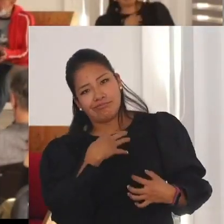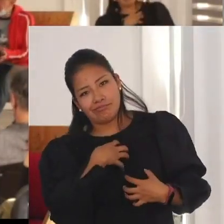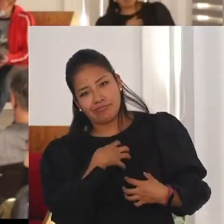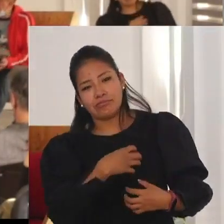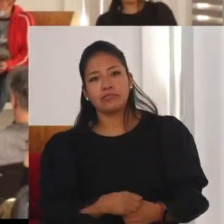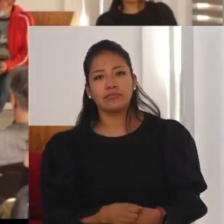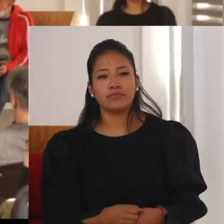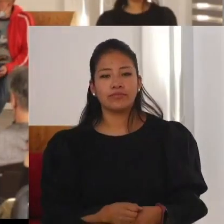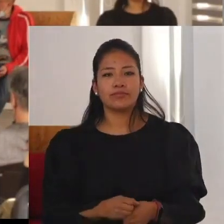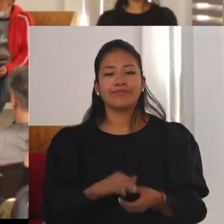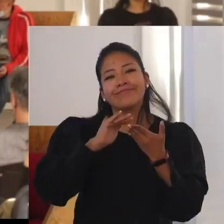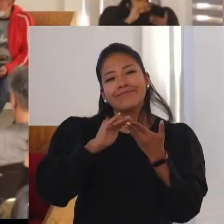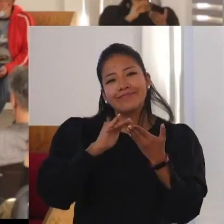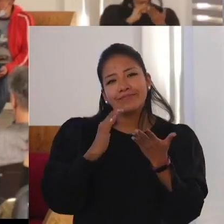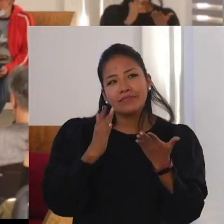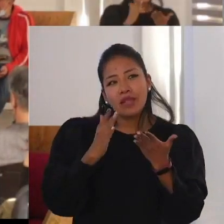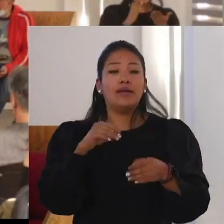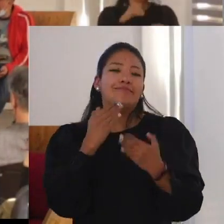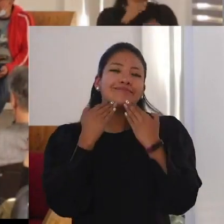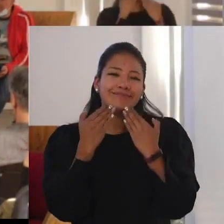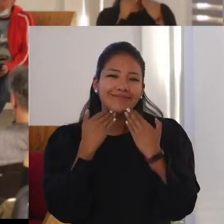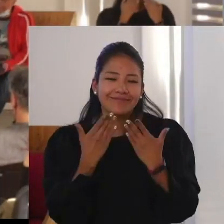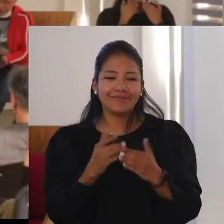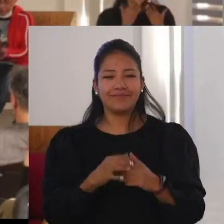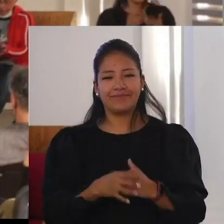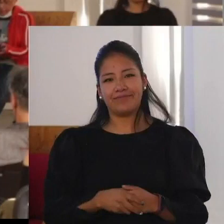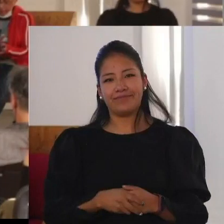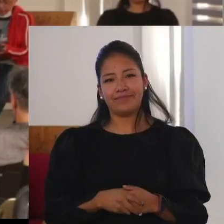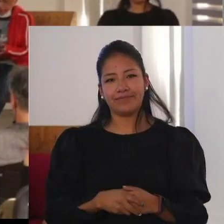Perdón gracias a todos